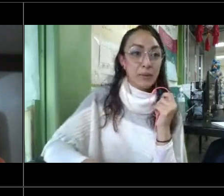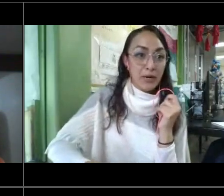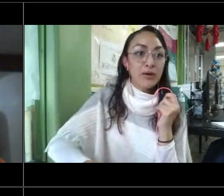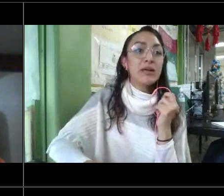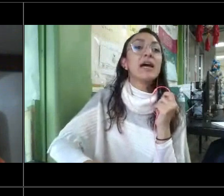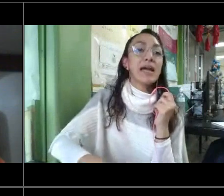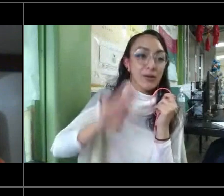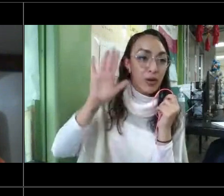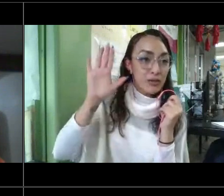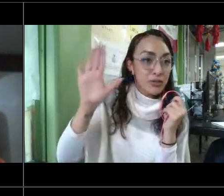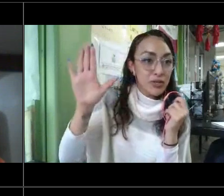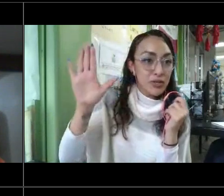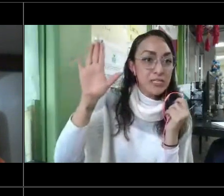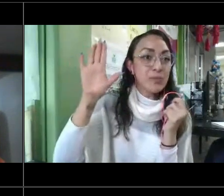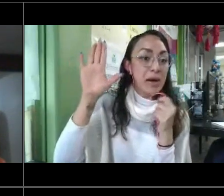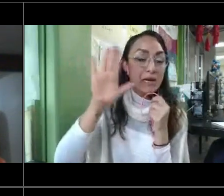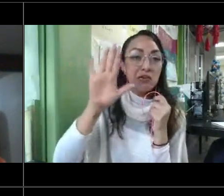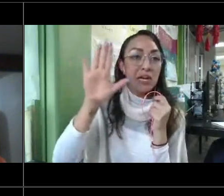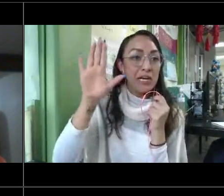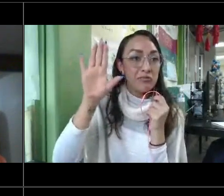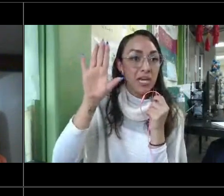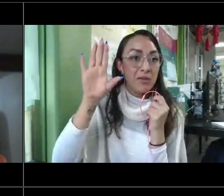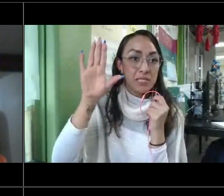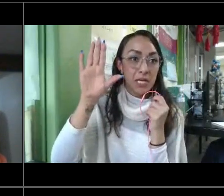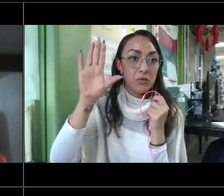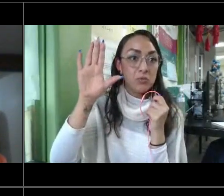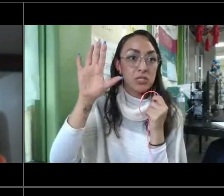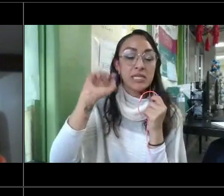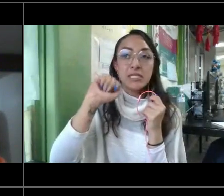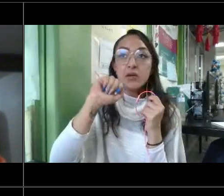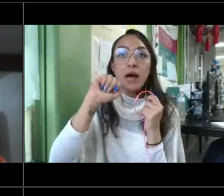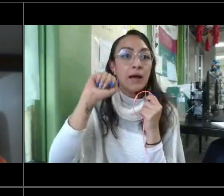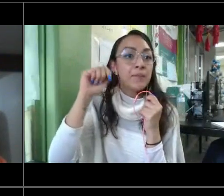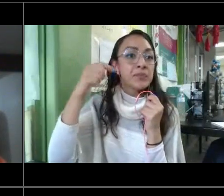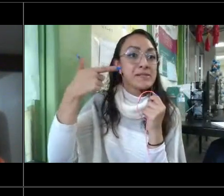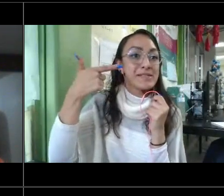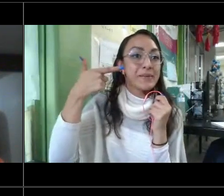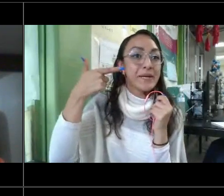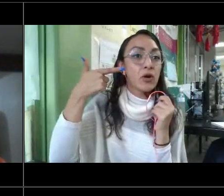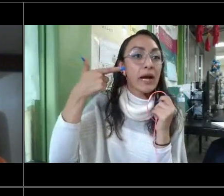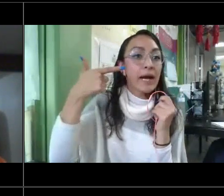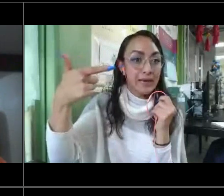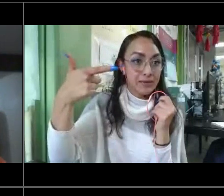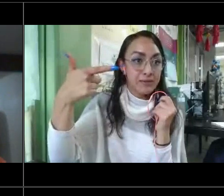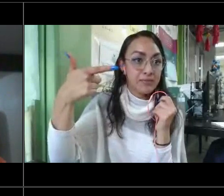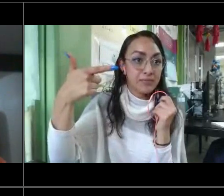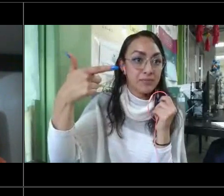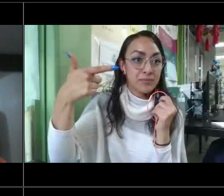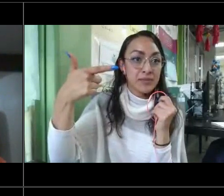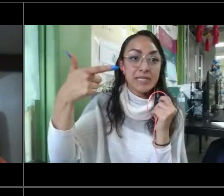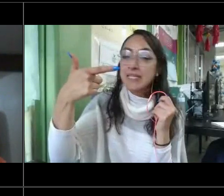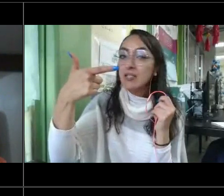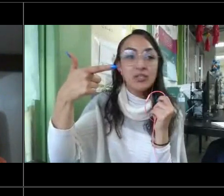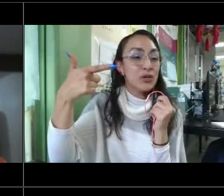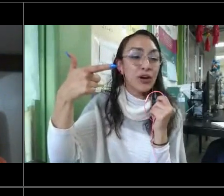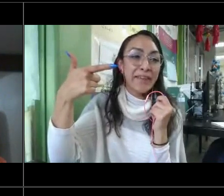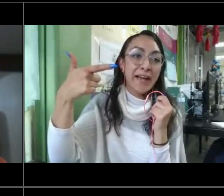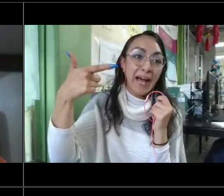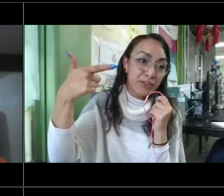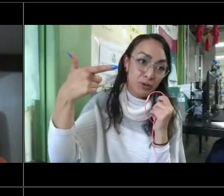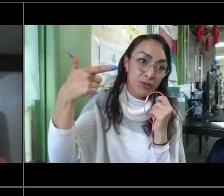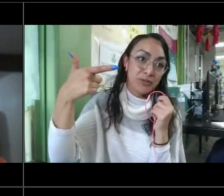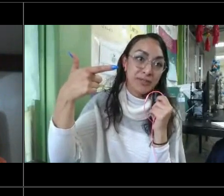mucho trabajo, cuando yo les marco la grafía a mis alumnos y les digo, se escribe con G, ya no